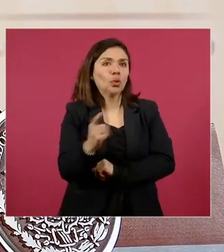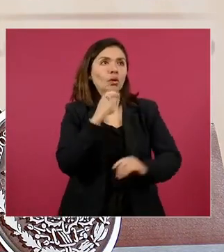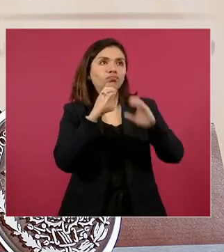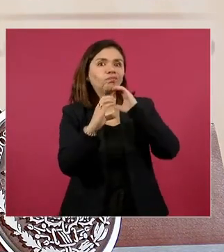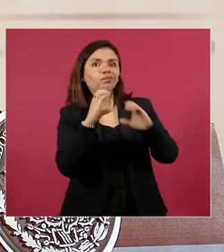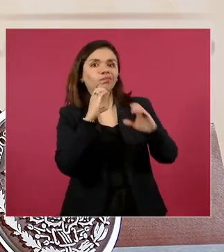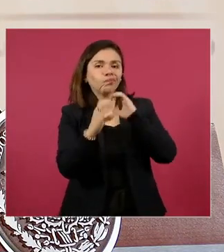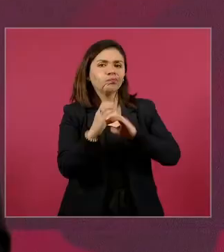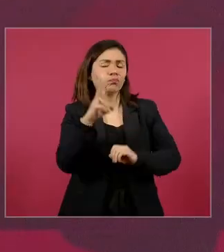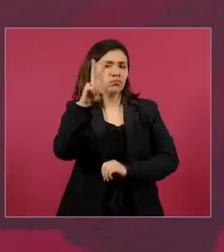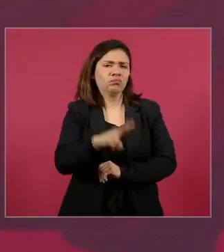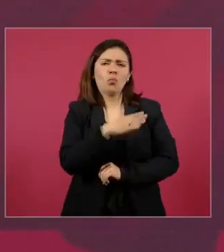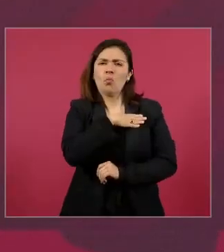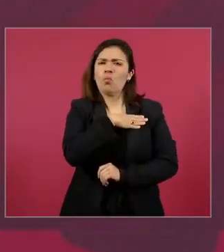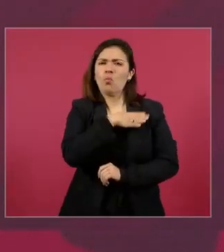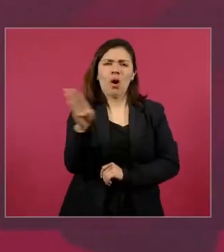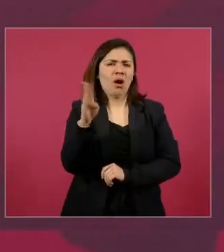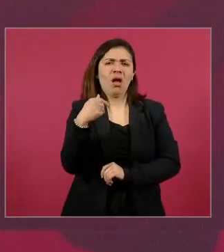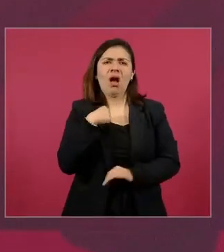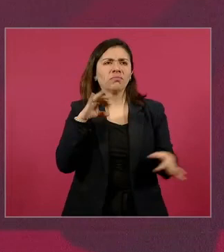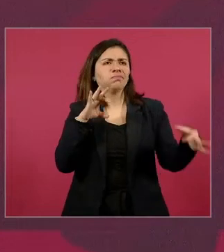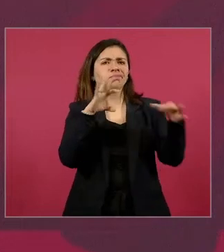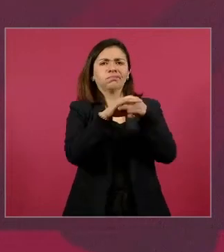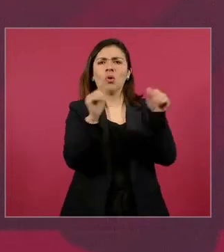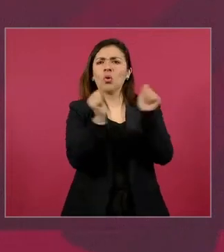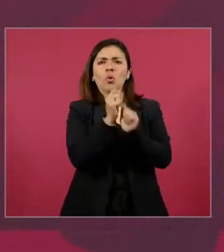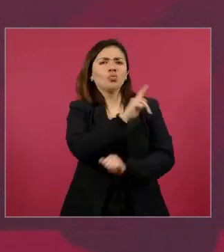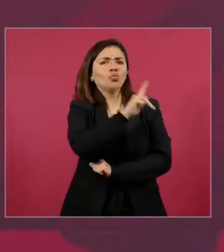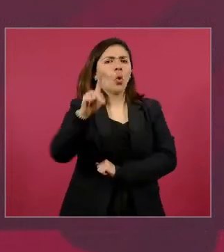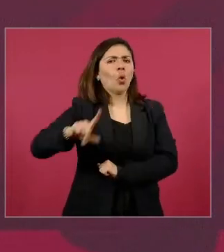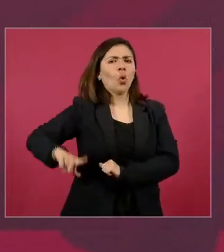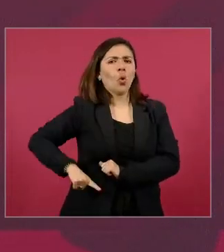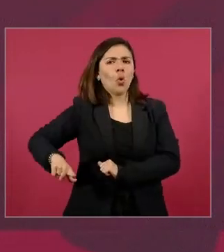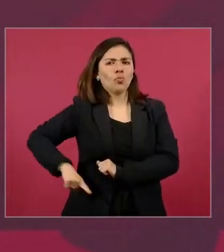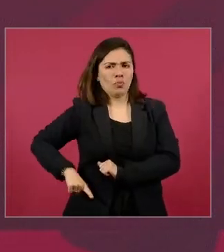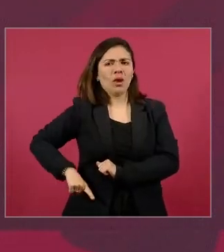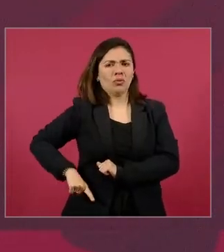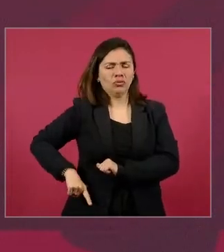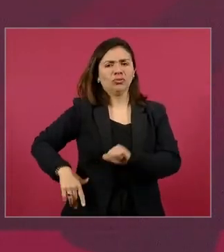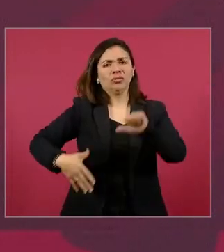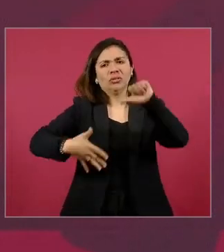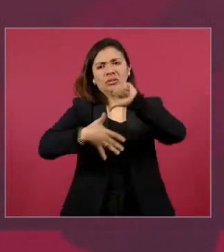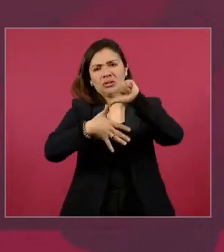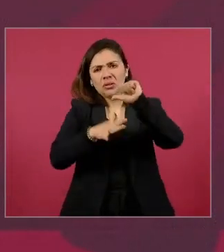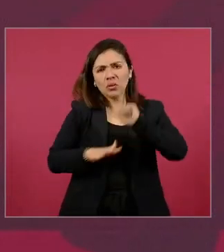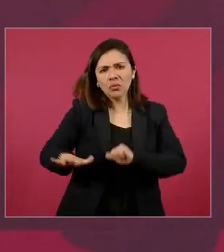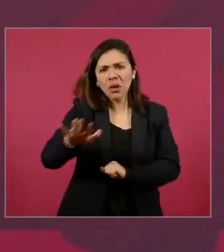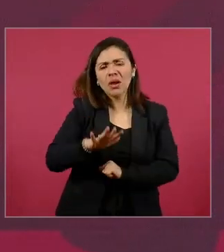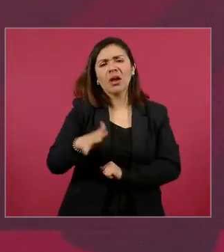muy buena la relación con todos los gobiernos de Centroamérica, del Caribe…